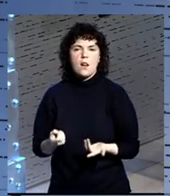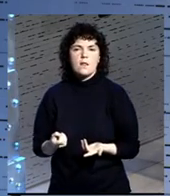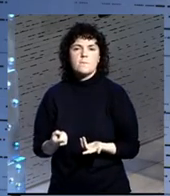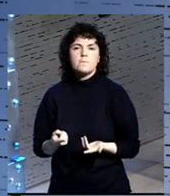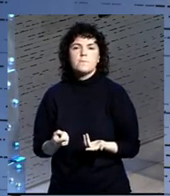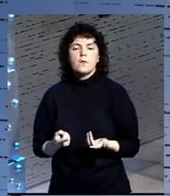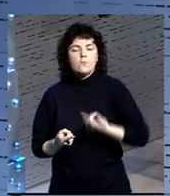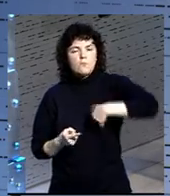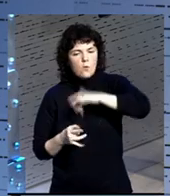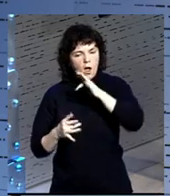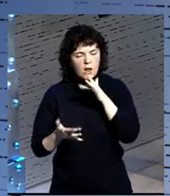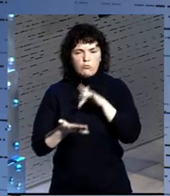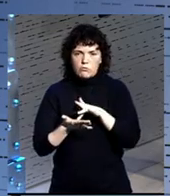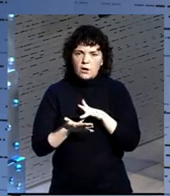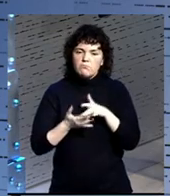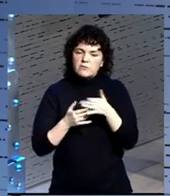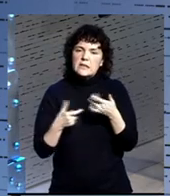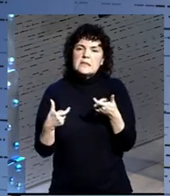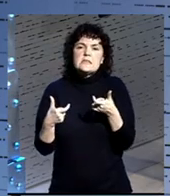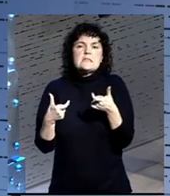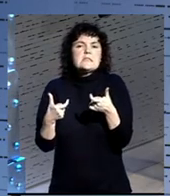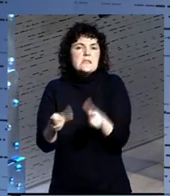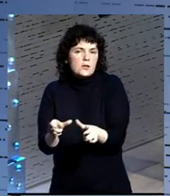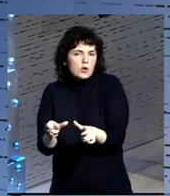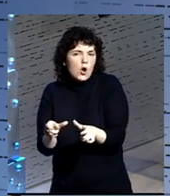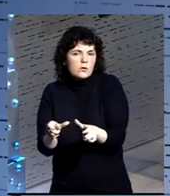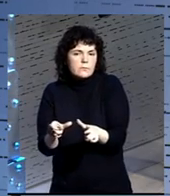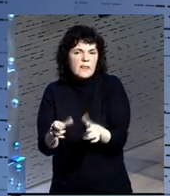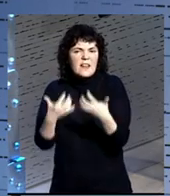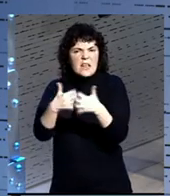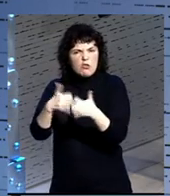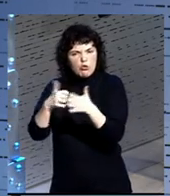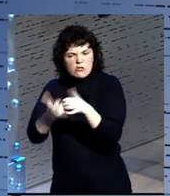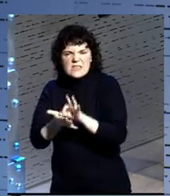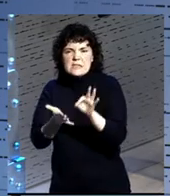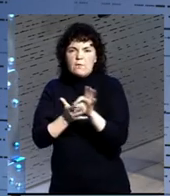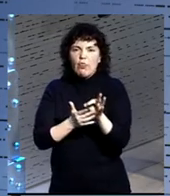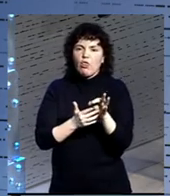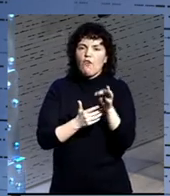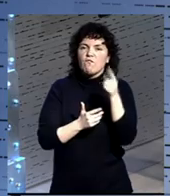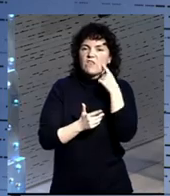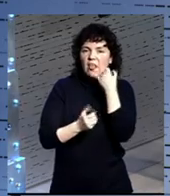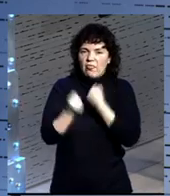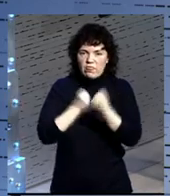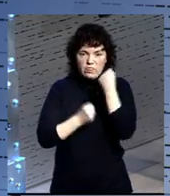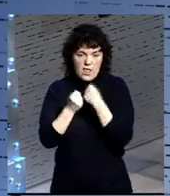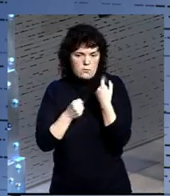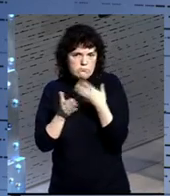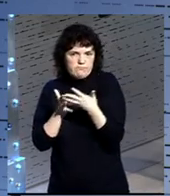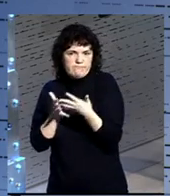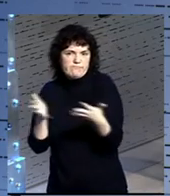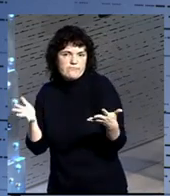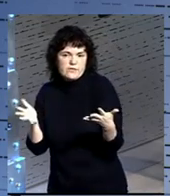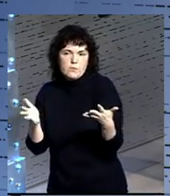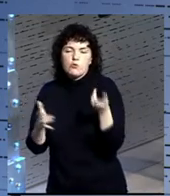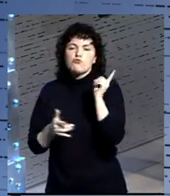que estamos ante un sector, el de la industria de servicios financieros en su acepción más amplia, por no